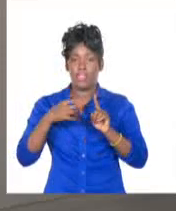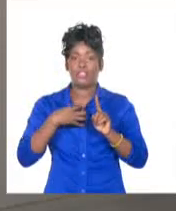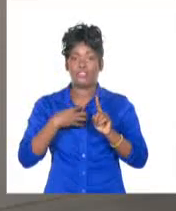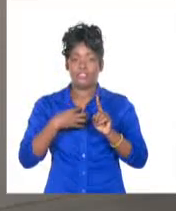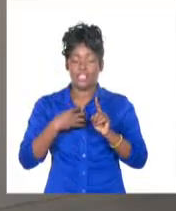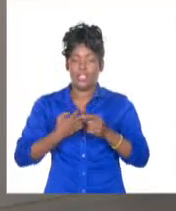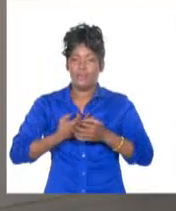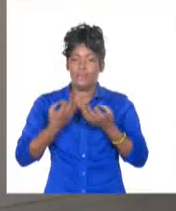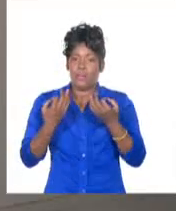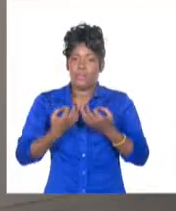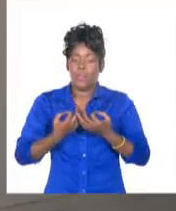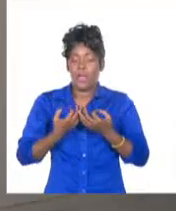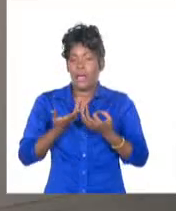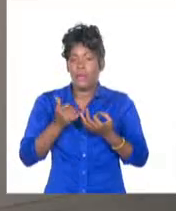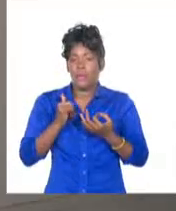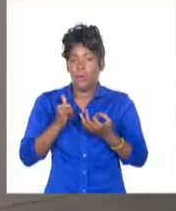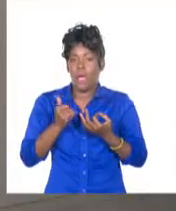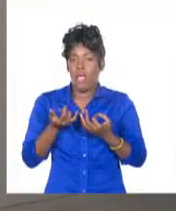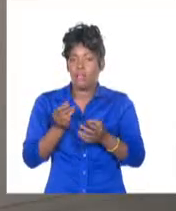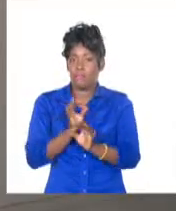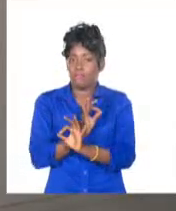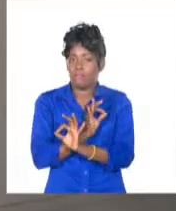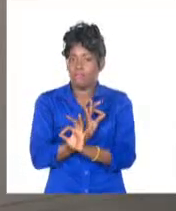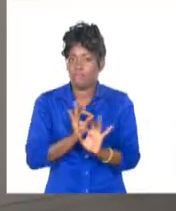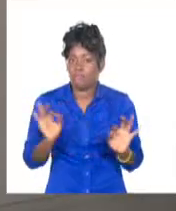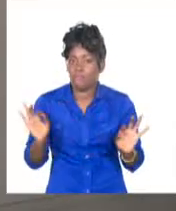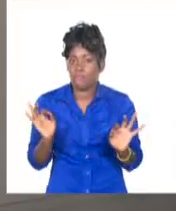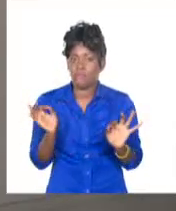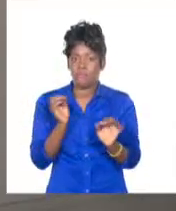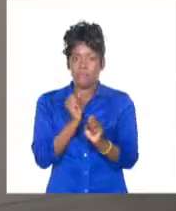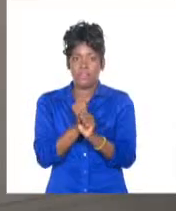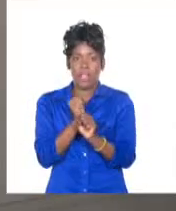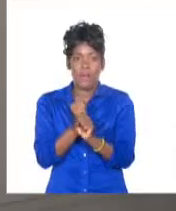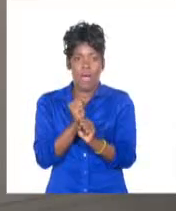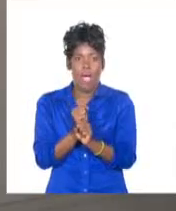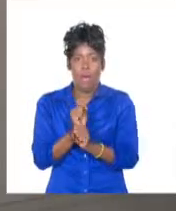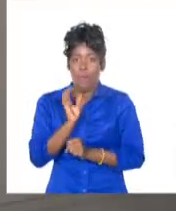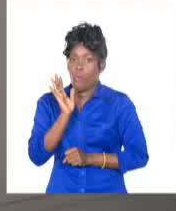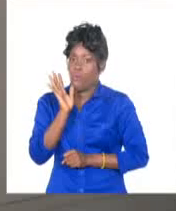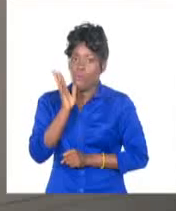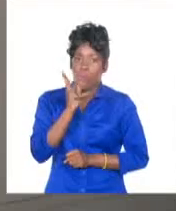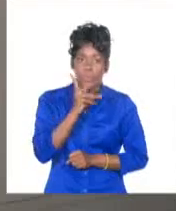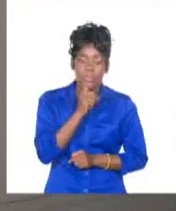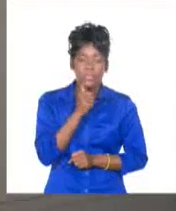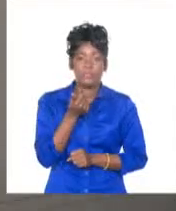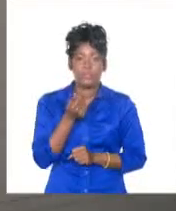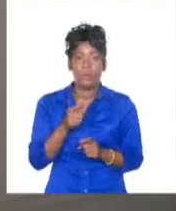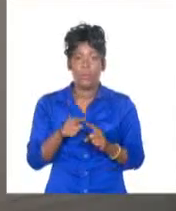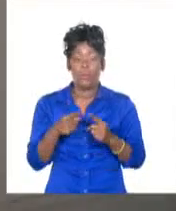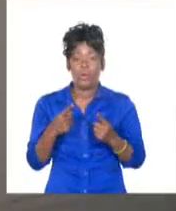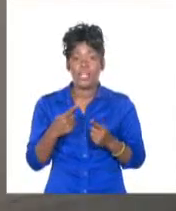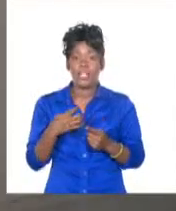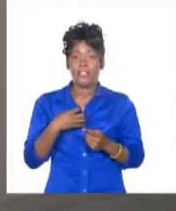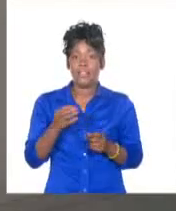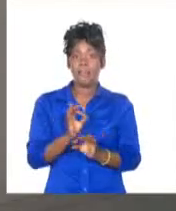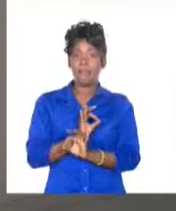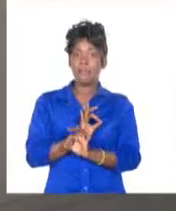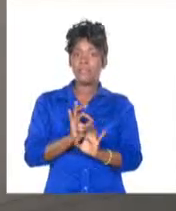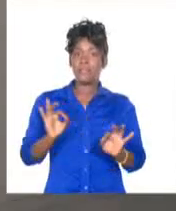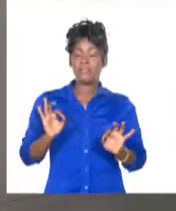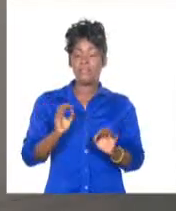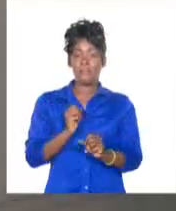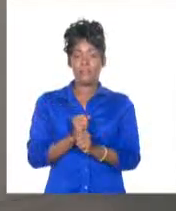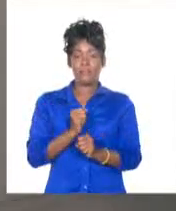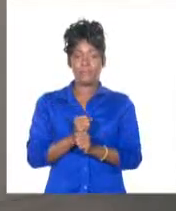ser una gran figura, un gran creador, un gran artista. Y en el extremo opuesto está el estudiante del